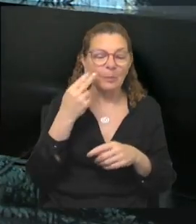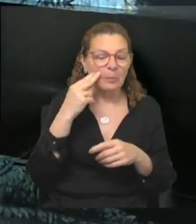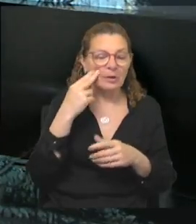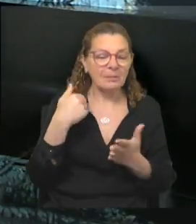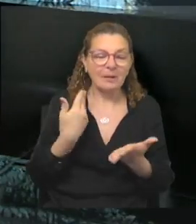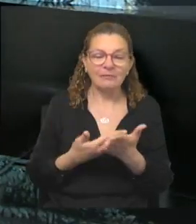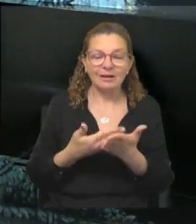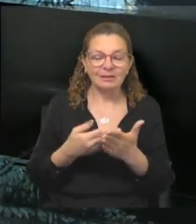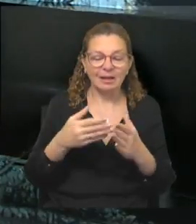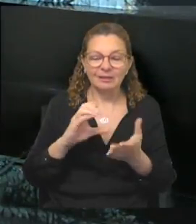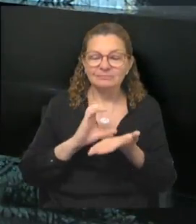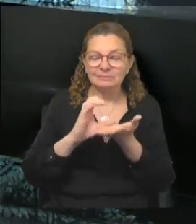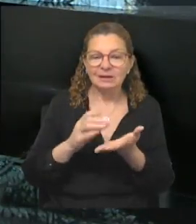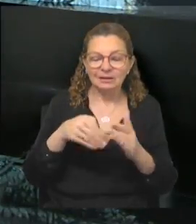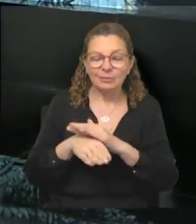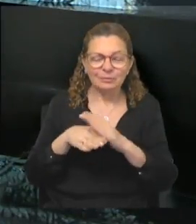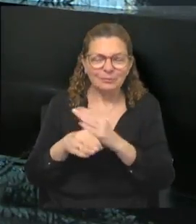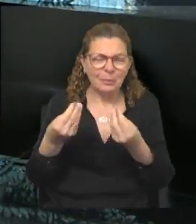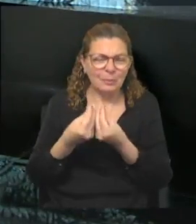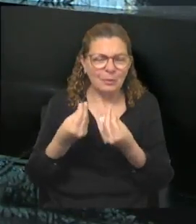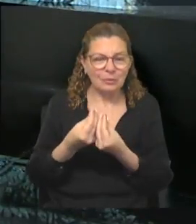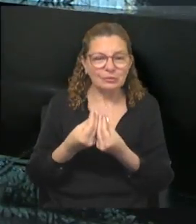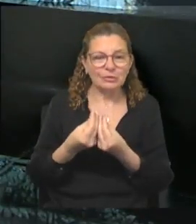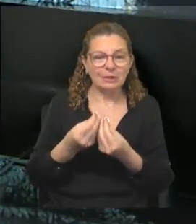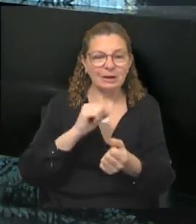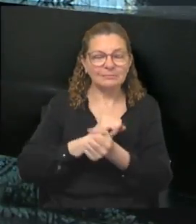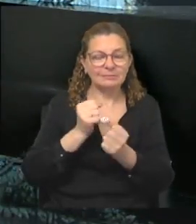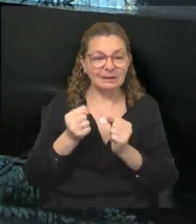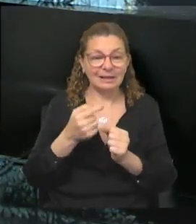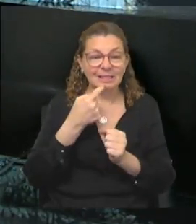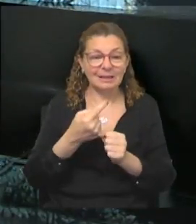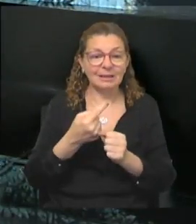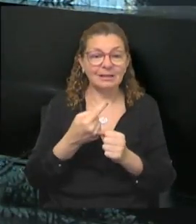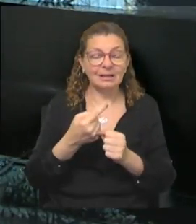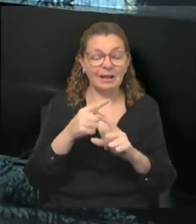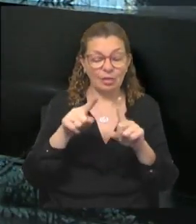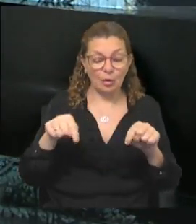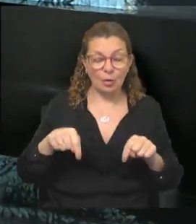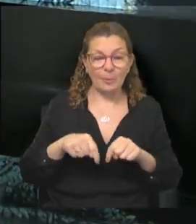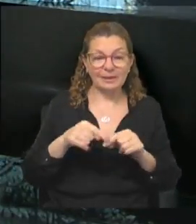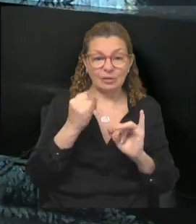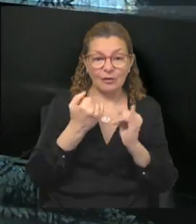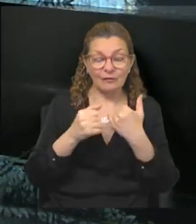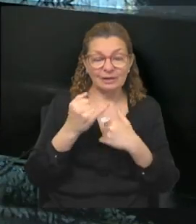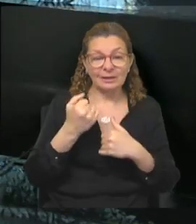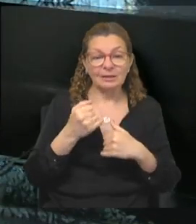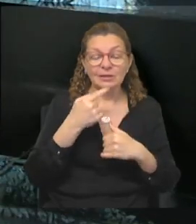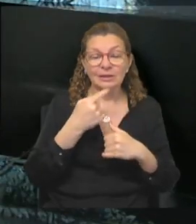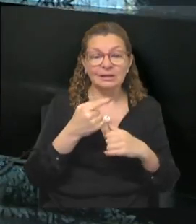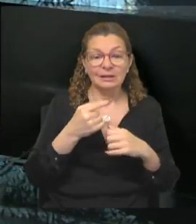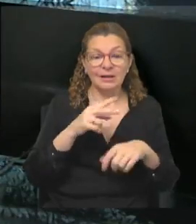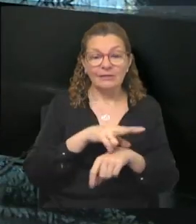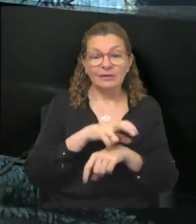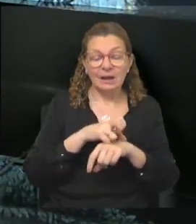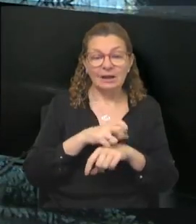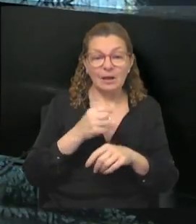recursos para tratar a las personas privadas de libertad según se destaca en el documento la investigación en la fiscalía de homicidios